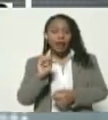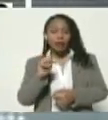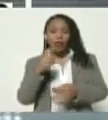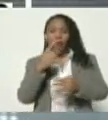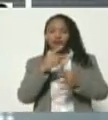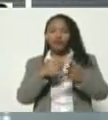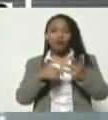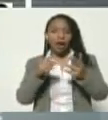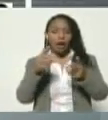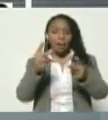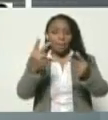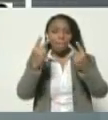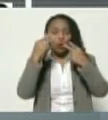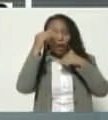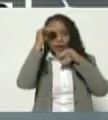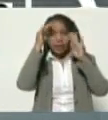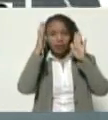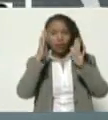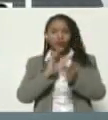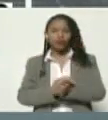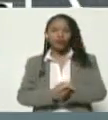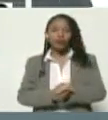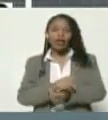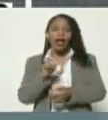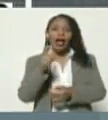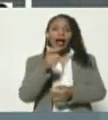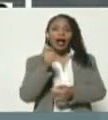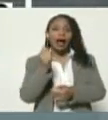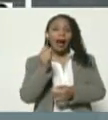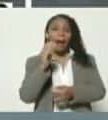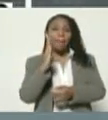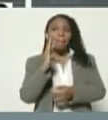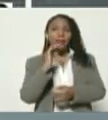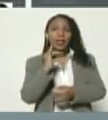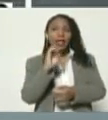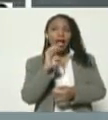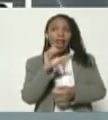todos los que me están escuchando. Gabriela,